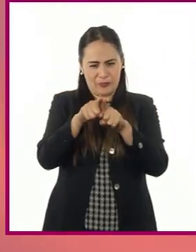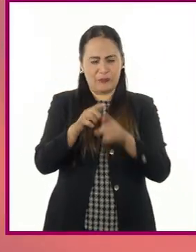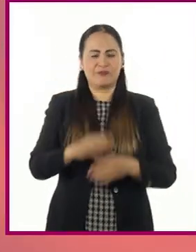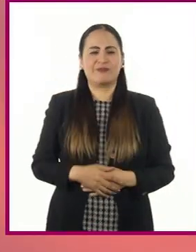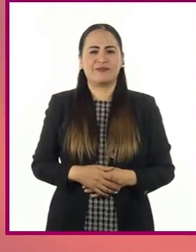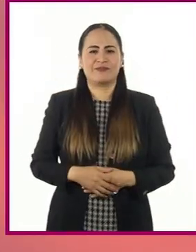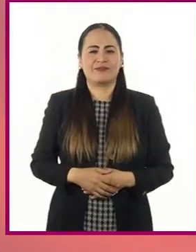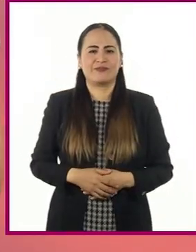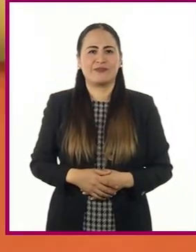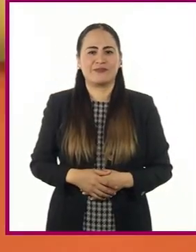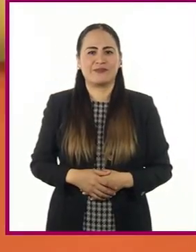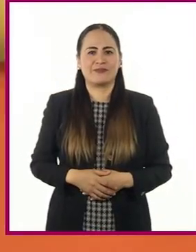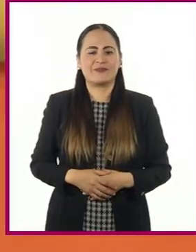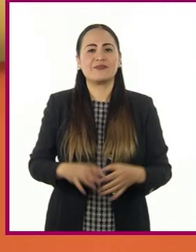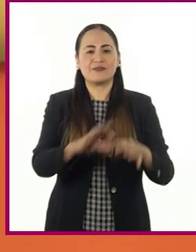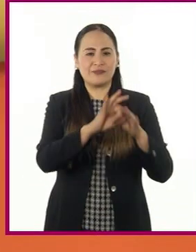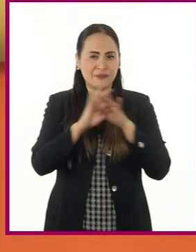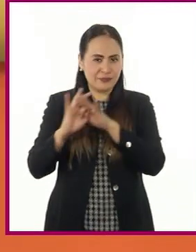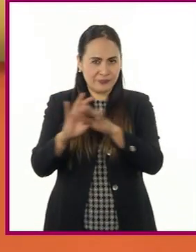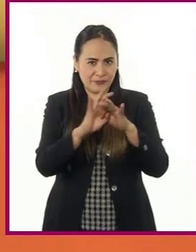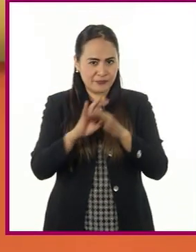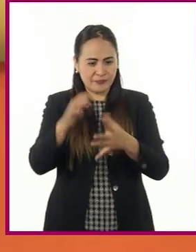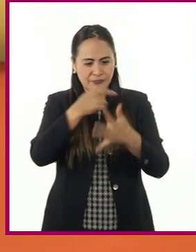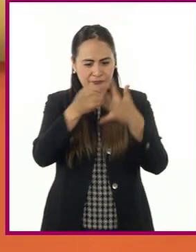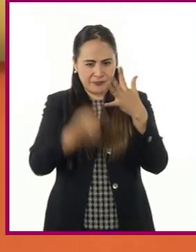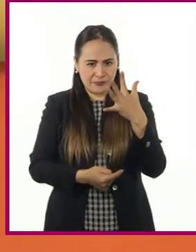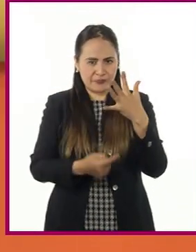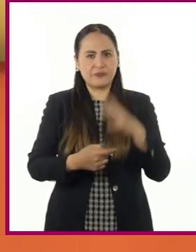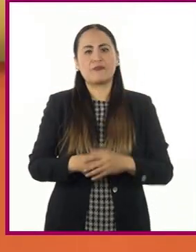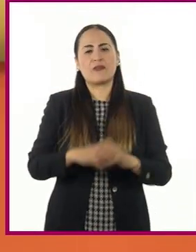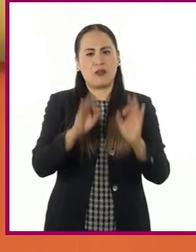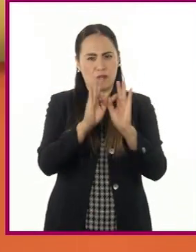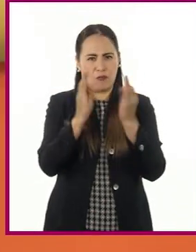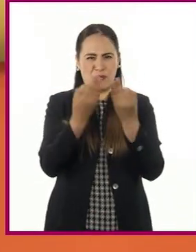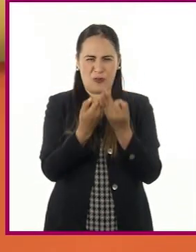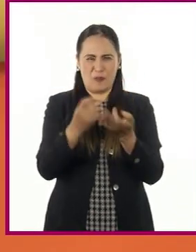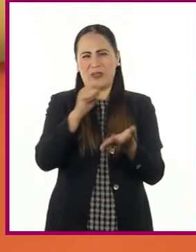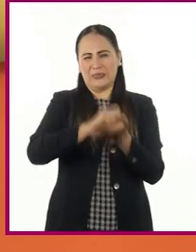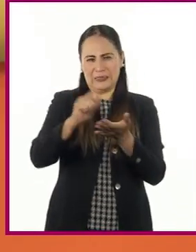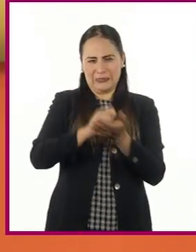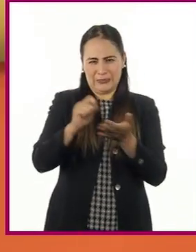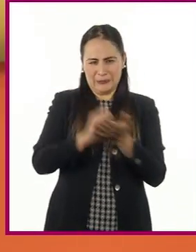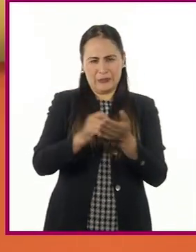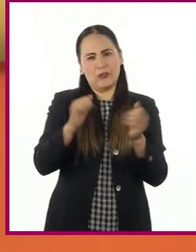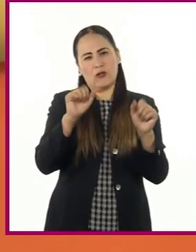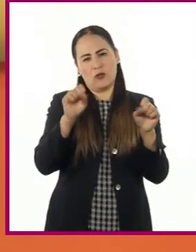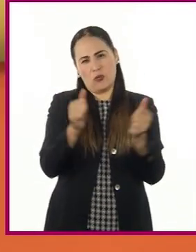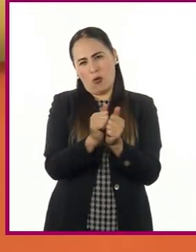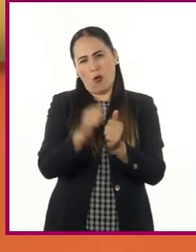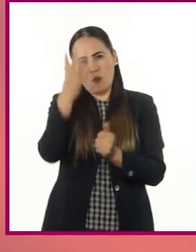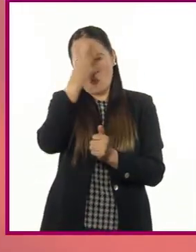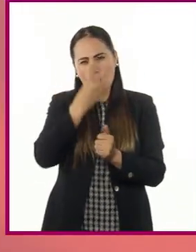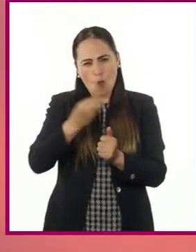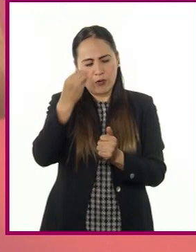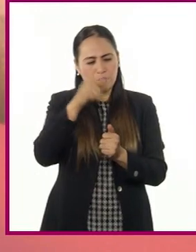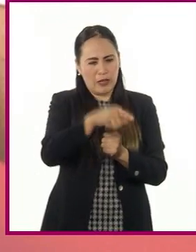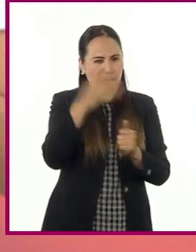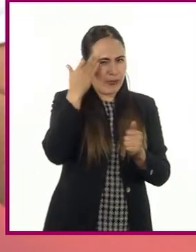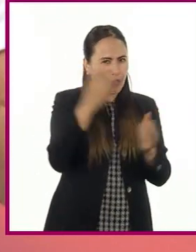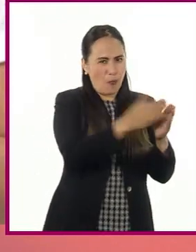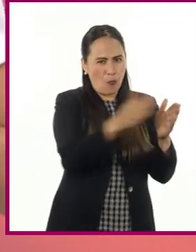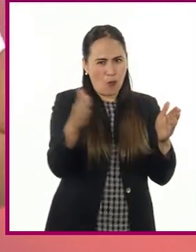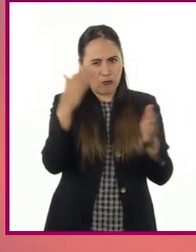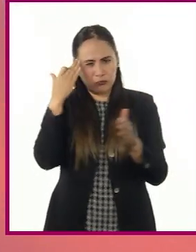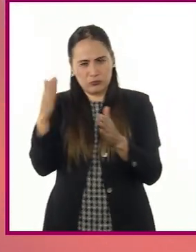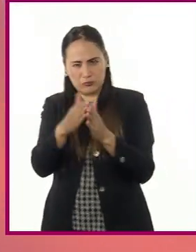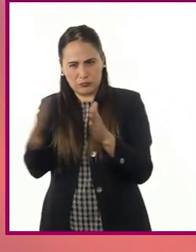Con ello vincularemos recursos literarios con gustos estéticos y temas de una época. Para